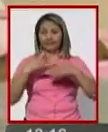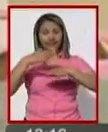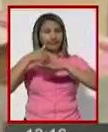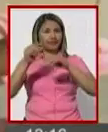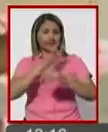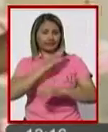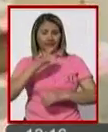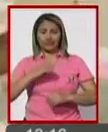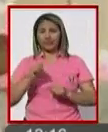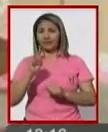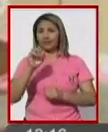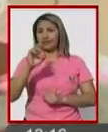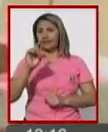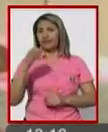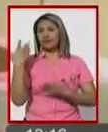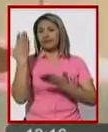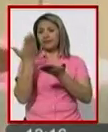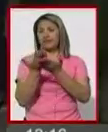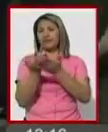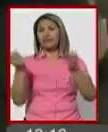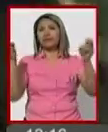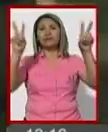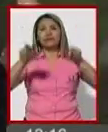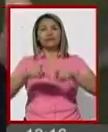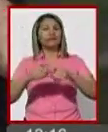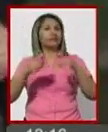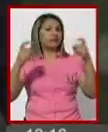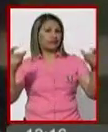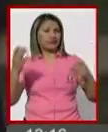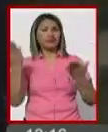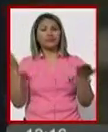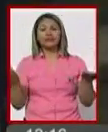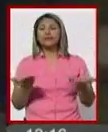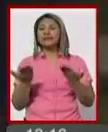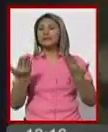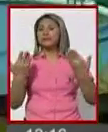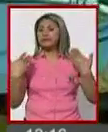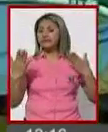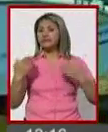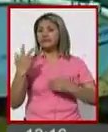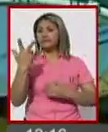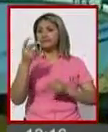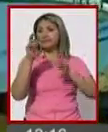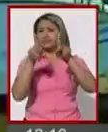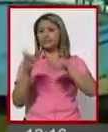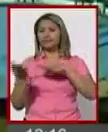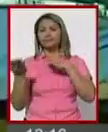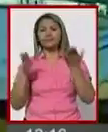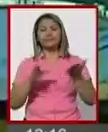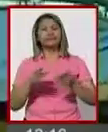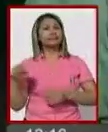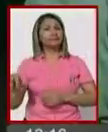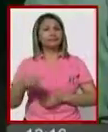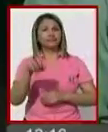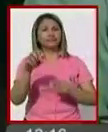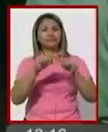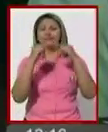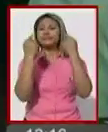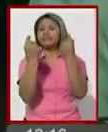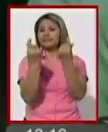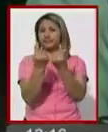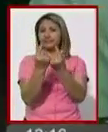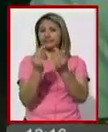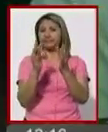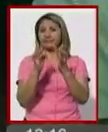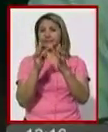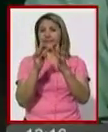enviado comisiones del CEDES hasta la zona de los Valles Cruceños, donde se han registrado 3 decesos. Han viajado comisiones de la